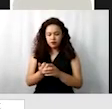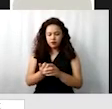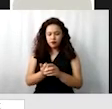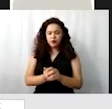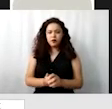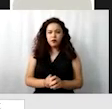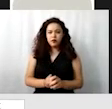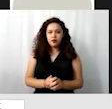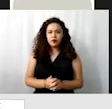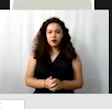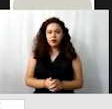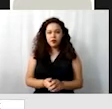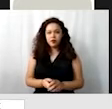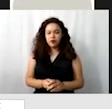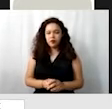muy bien.